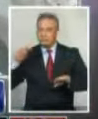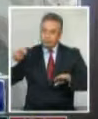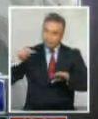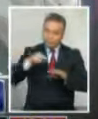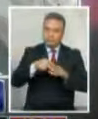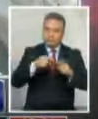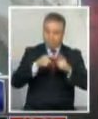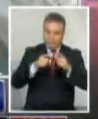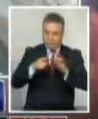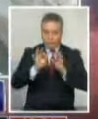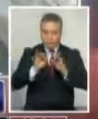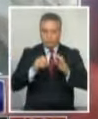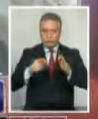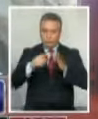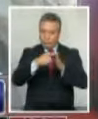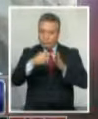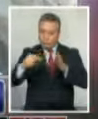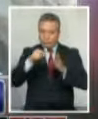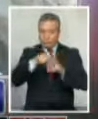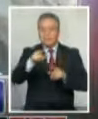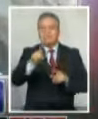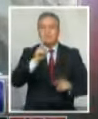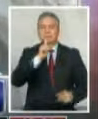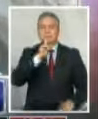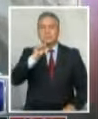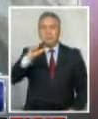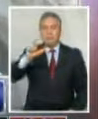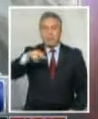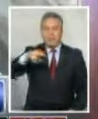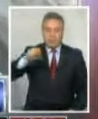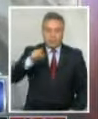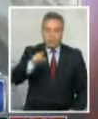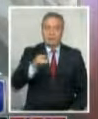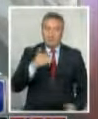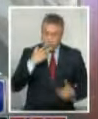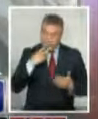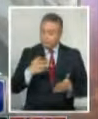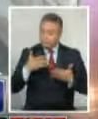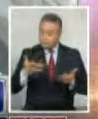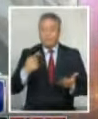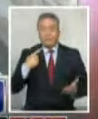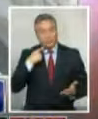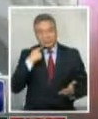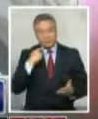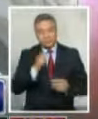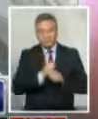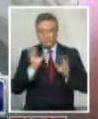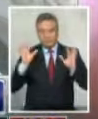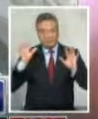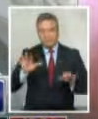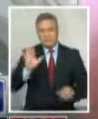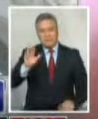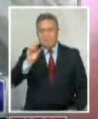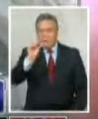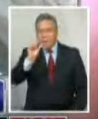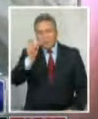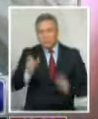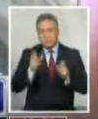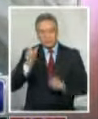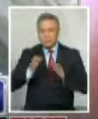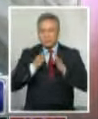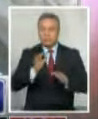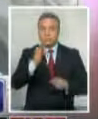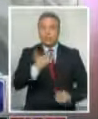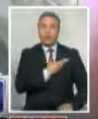triángulo por parte de este grupo nacionalista de Tacna, intento que, como hemos visto, fracasó, tuvo una mínima convocatoria, y además en esto el gobierno